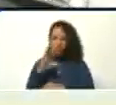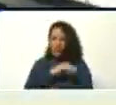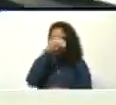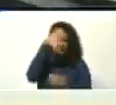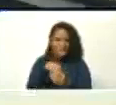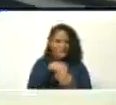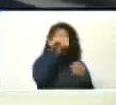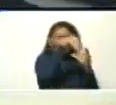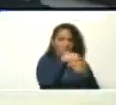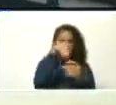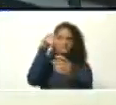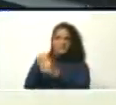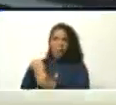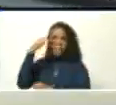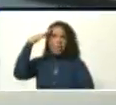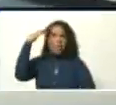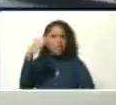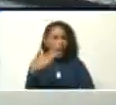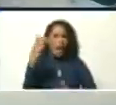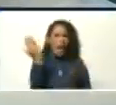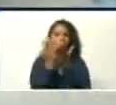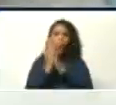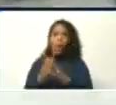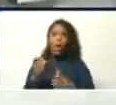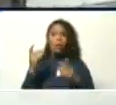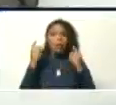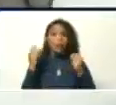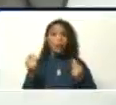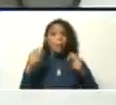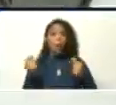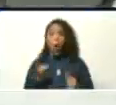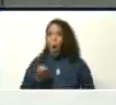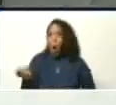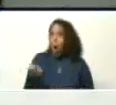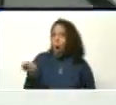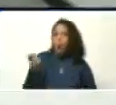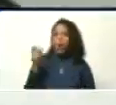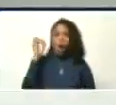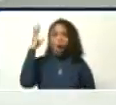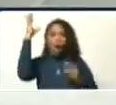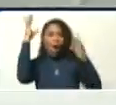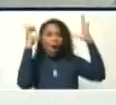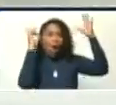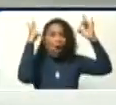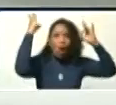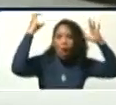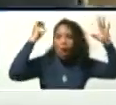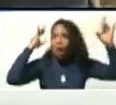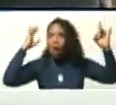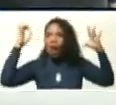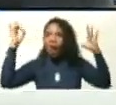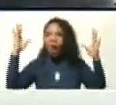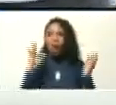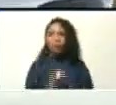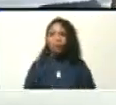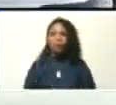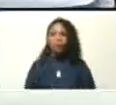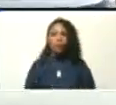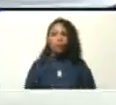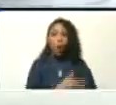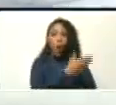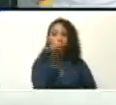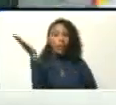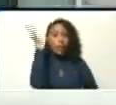las escuelas. ¿Sabes que rápidamente empiezan a manipular? ¿Ah? Ustedes saben, ustedes